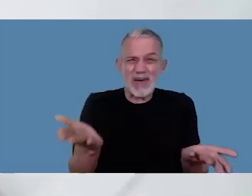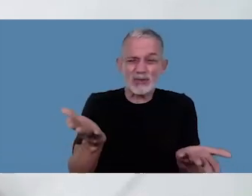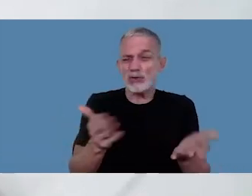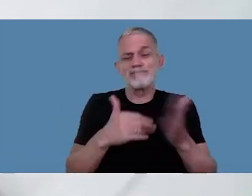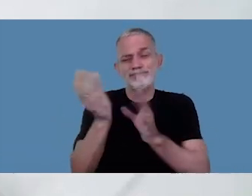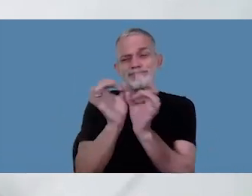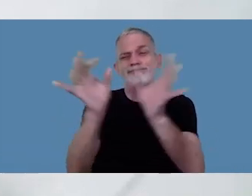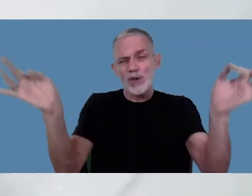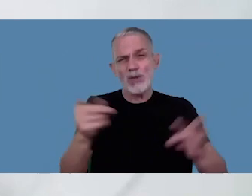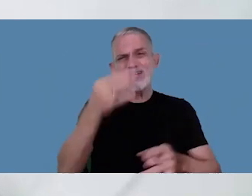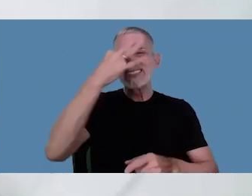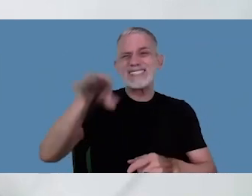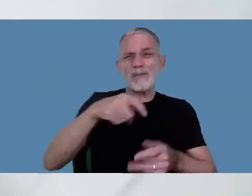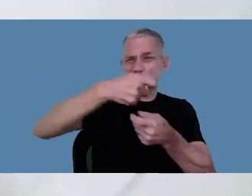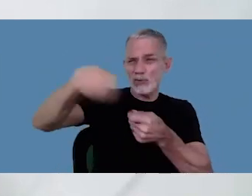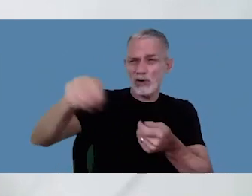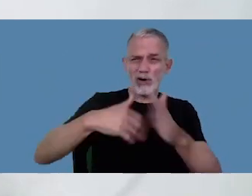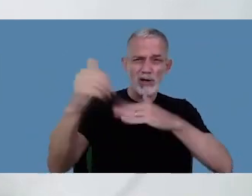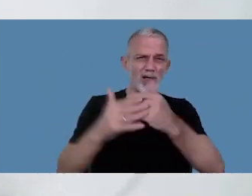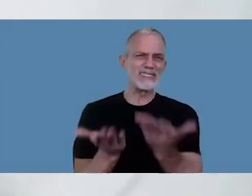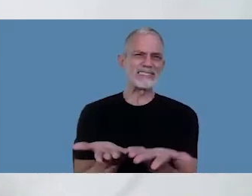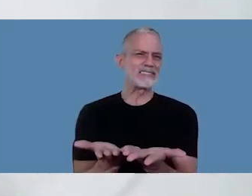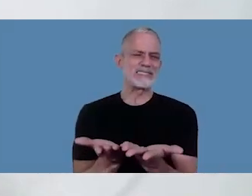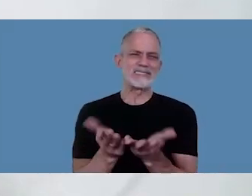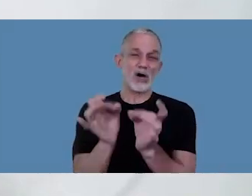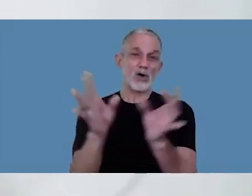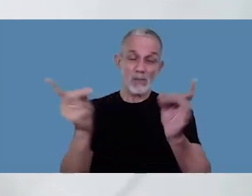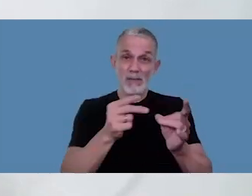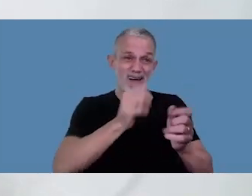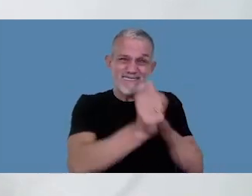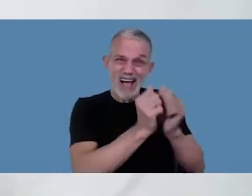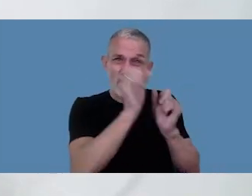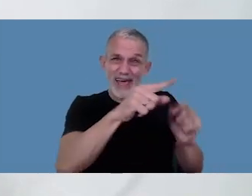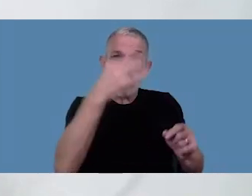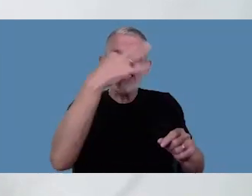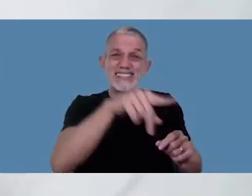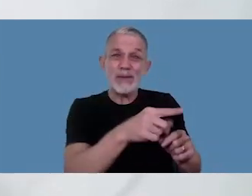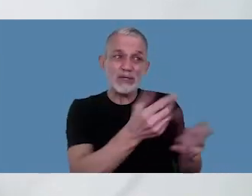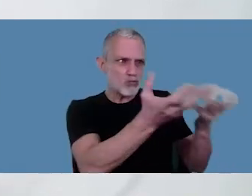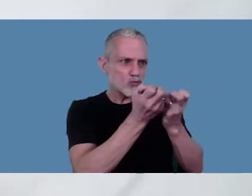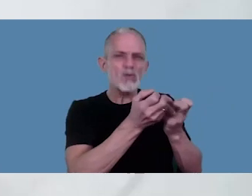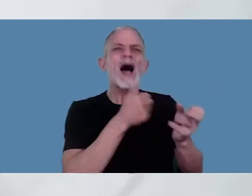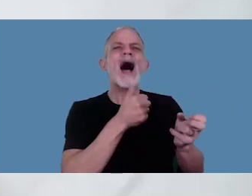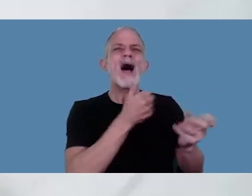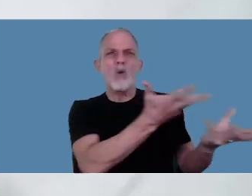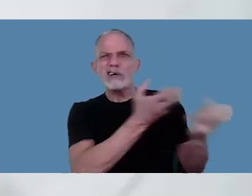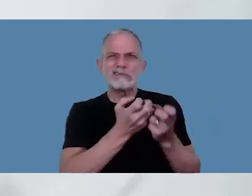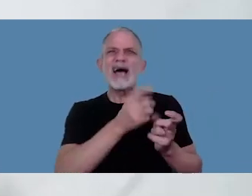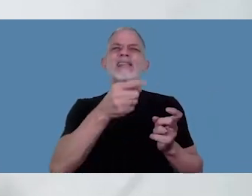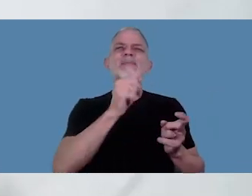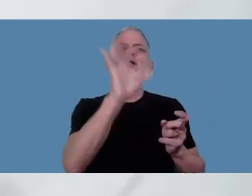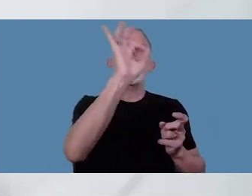contaminante. El cemento, para producir cemento, consume no solamente mucha agua, sino también mucho